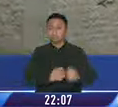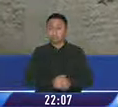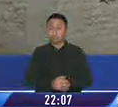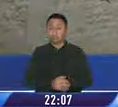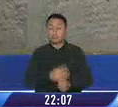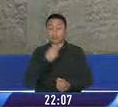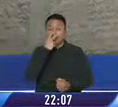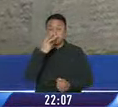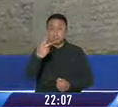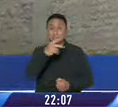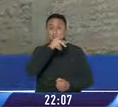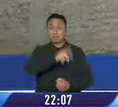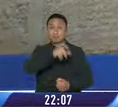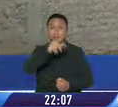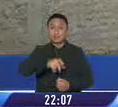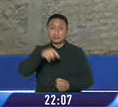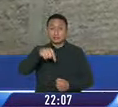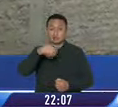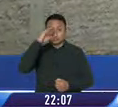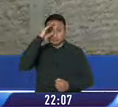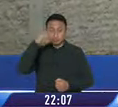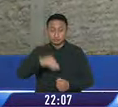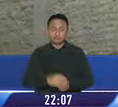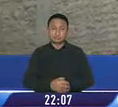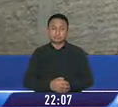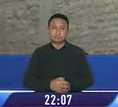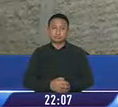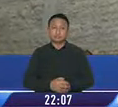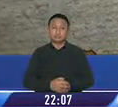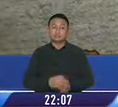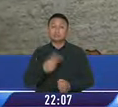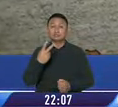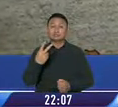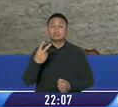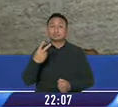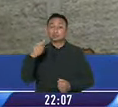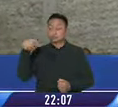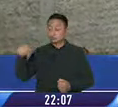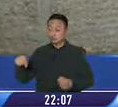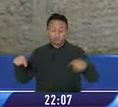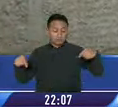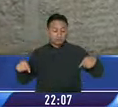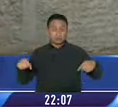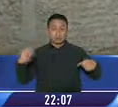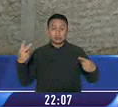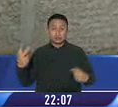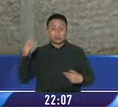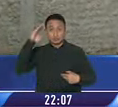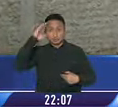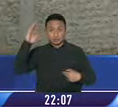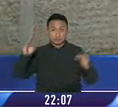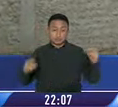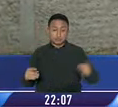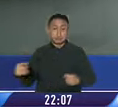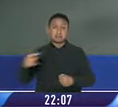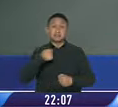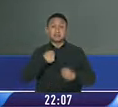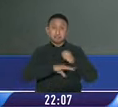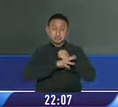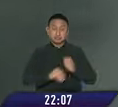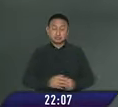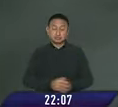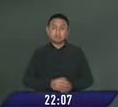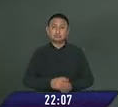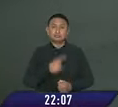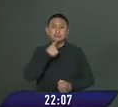que la gente estaba, hasta la policía, habían dos patrullas, una aquí y una ahí. Y dije, me robaron el carro. Cuentan